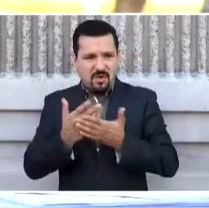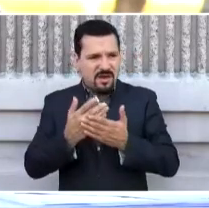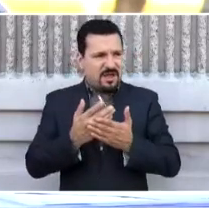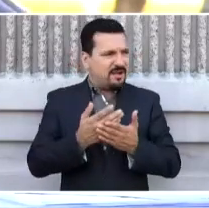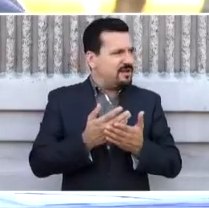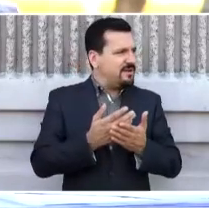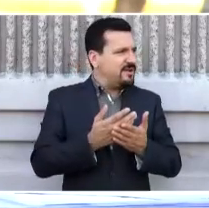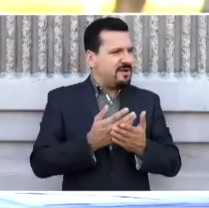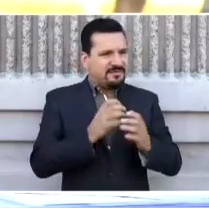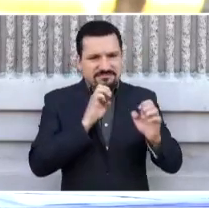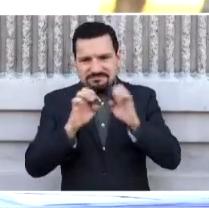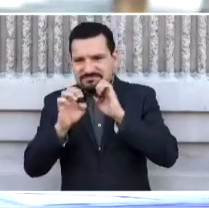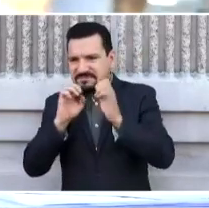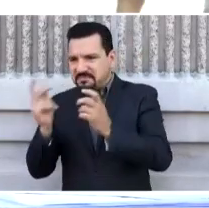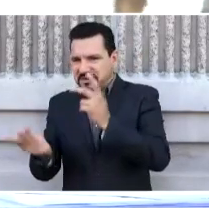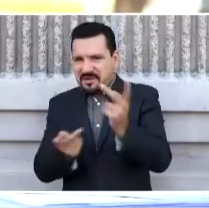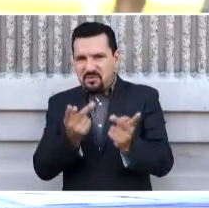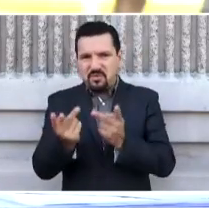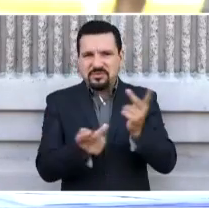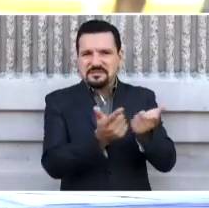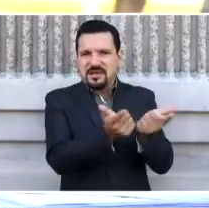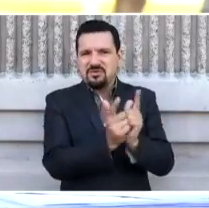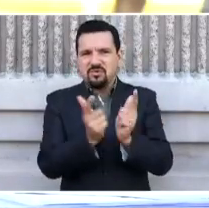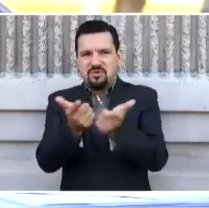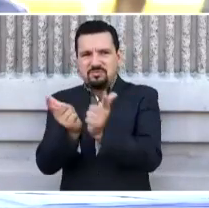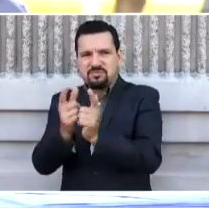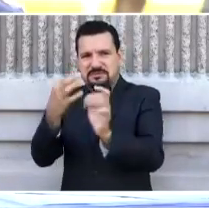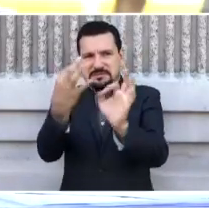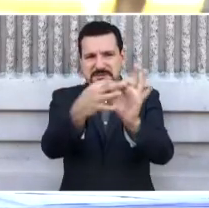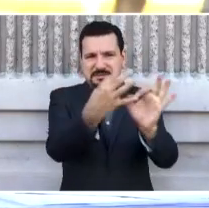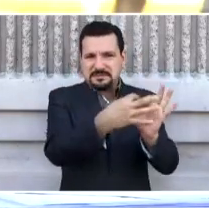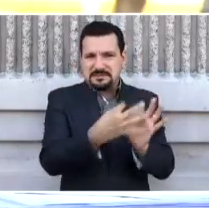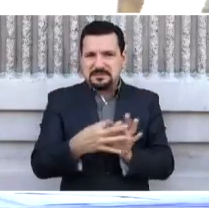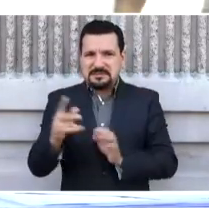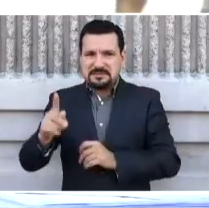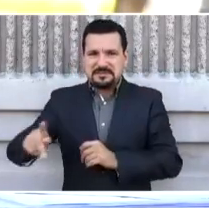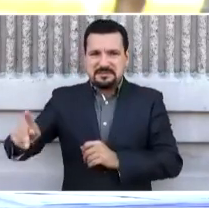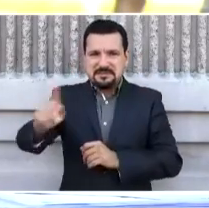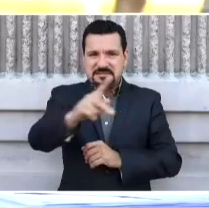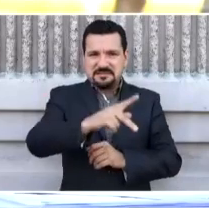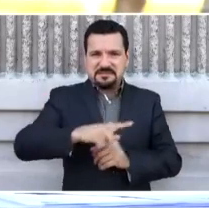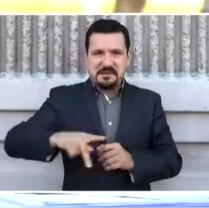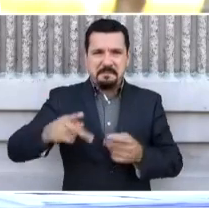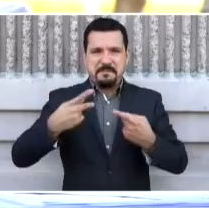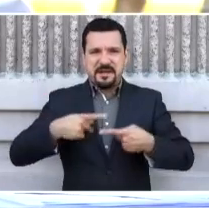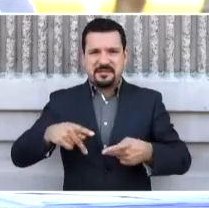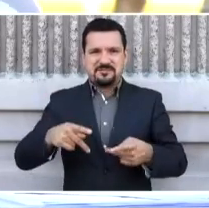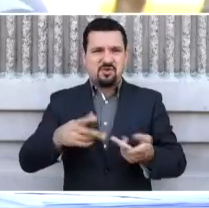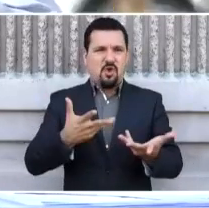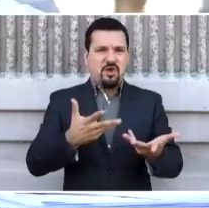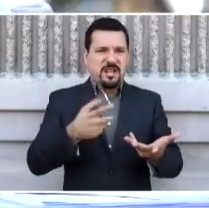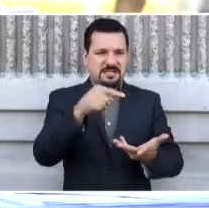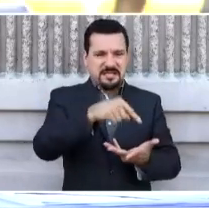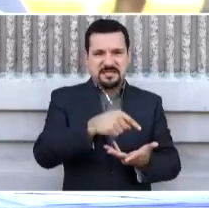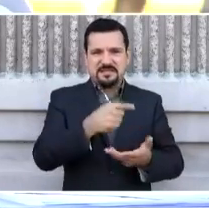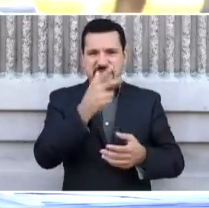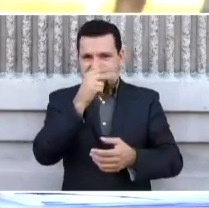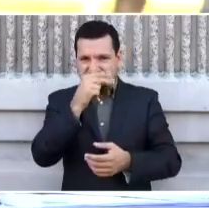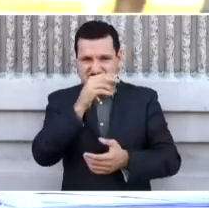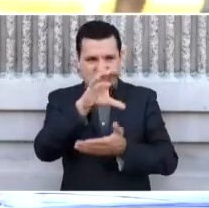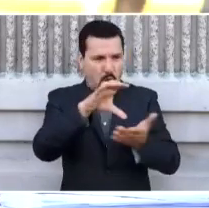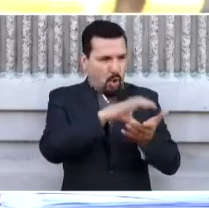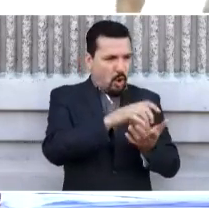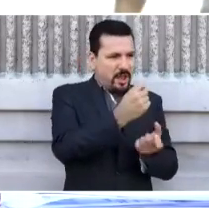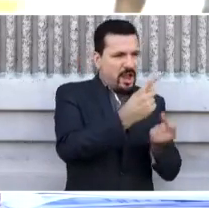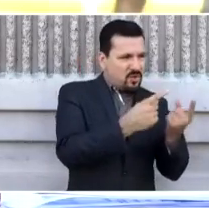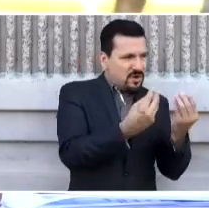grupos específicos de la población, en áreas específicas, para ver si hay transmisión